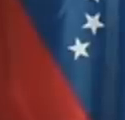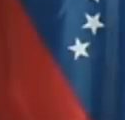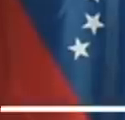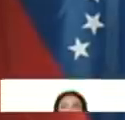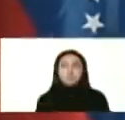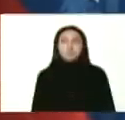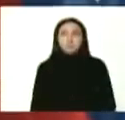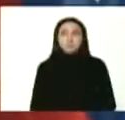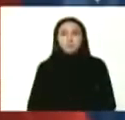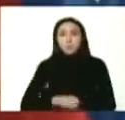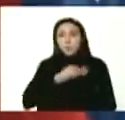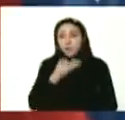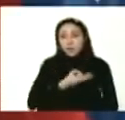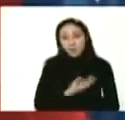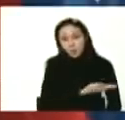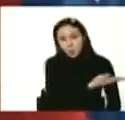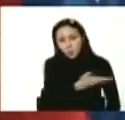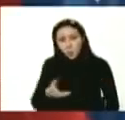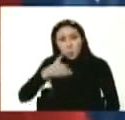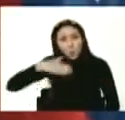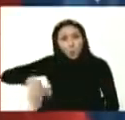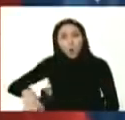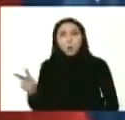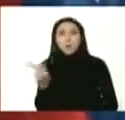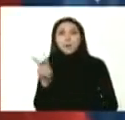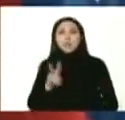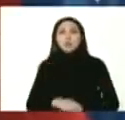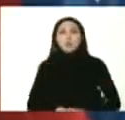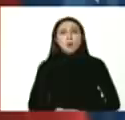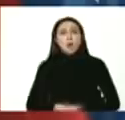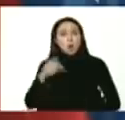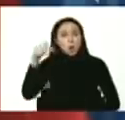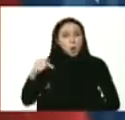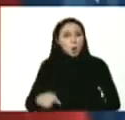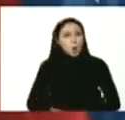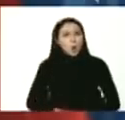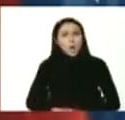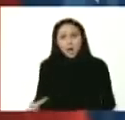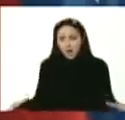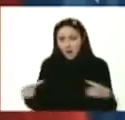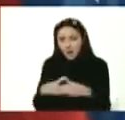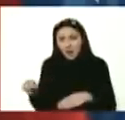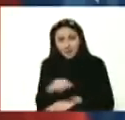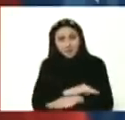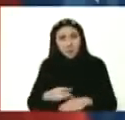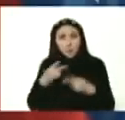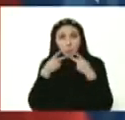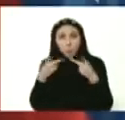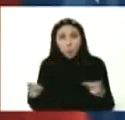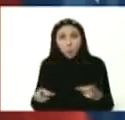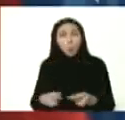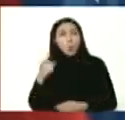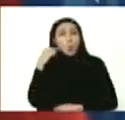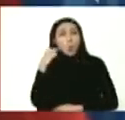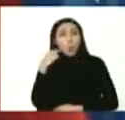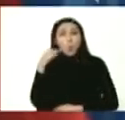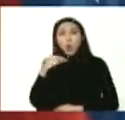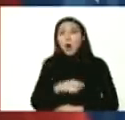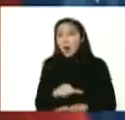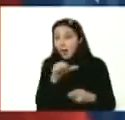Buenos días, tengan todos ustedes, pueblo de Venezuela. El día de hoy el Ministerio Público, como acostumbra